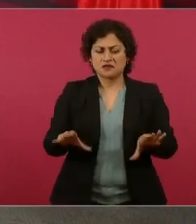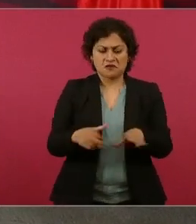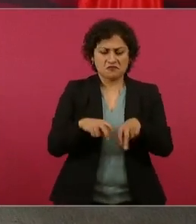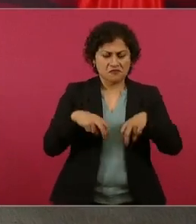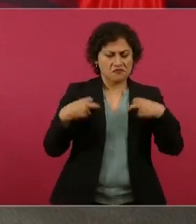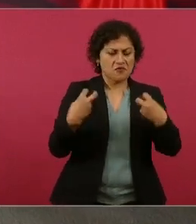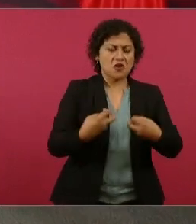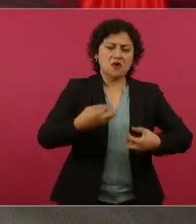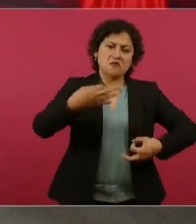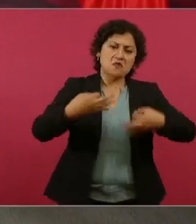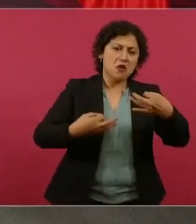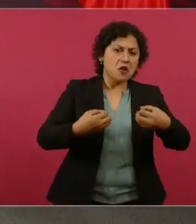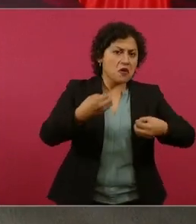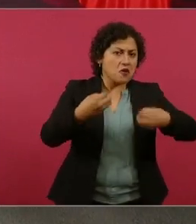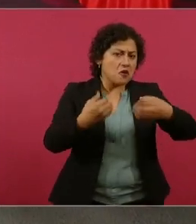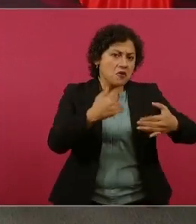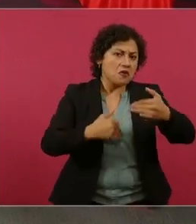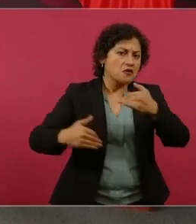descararse